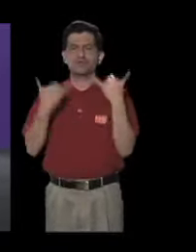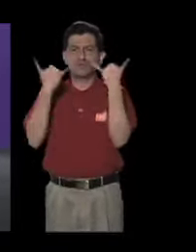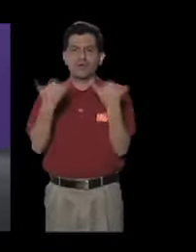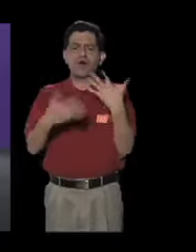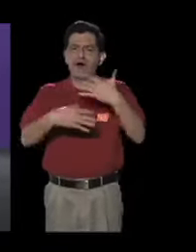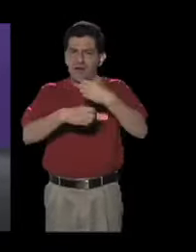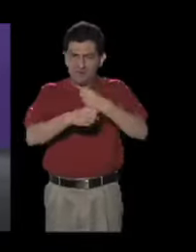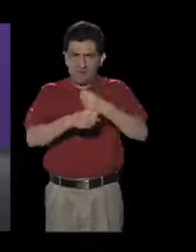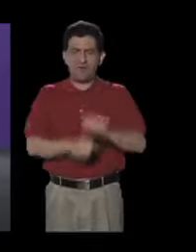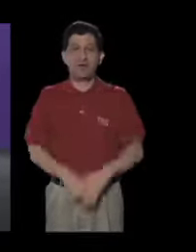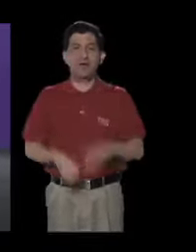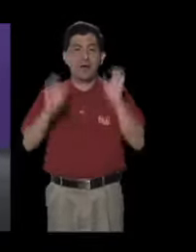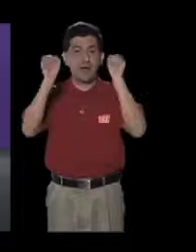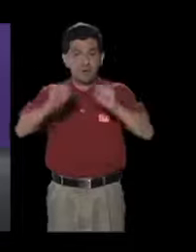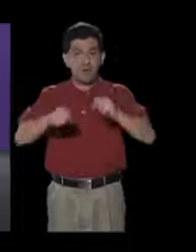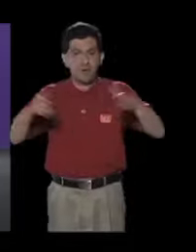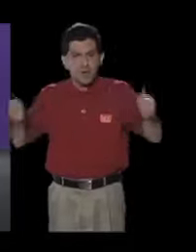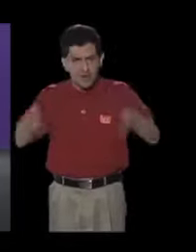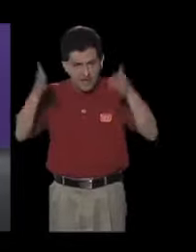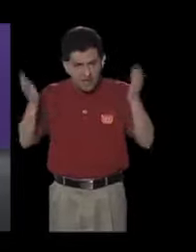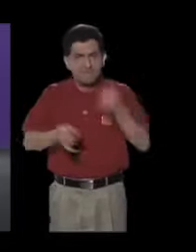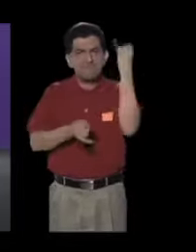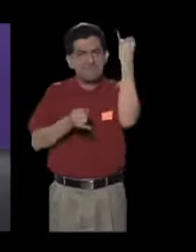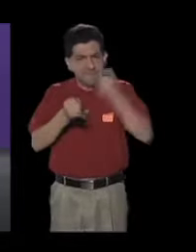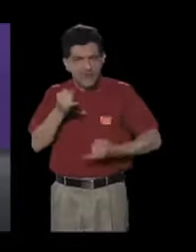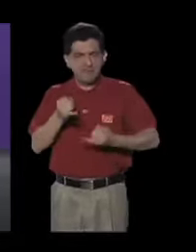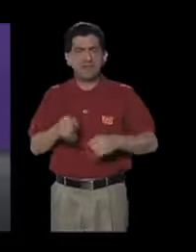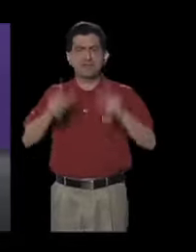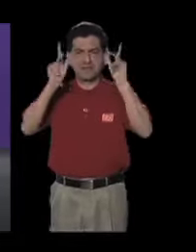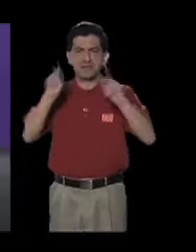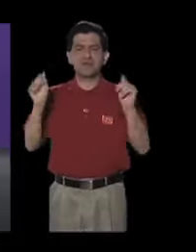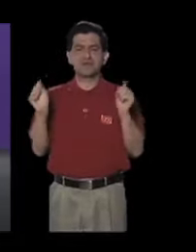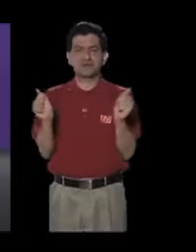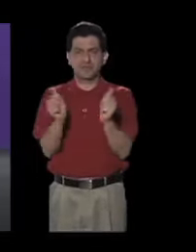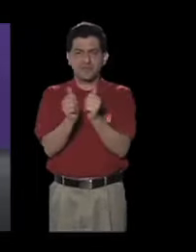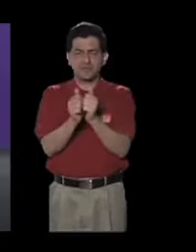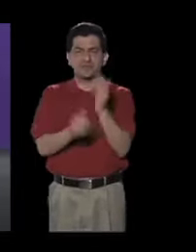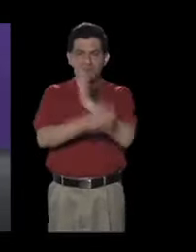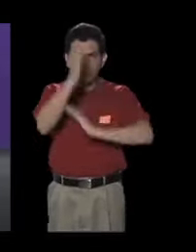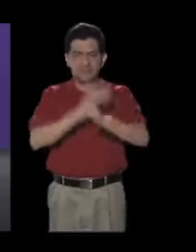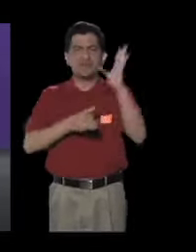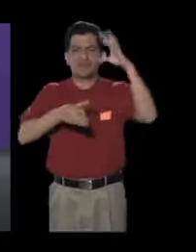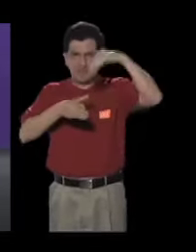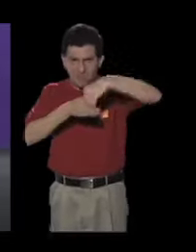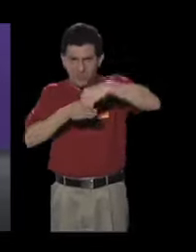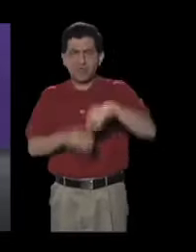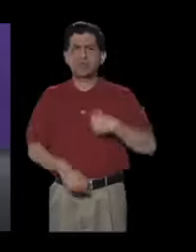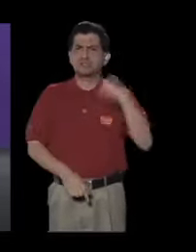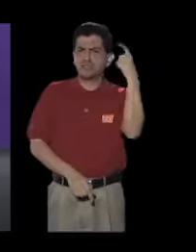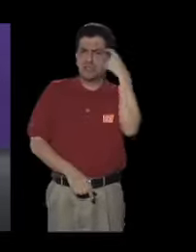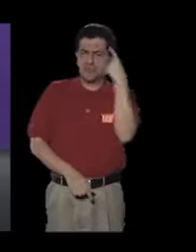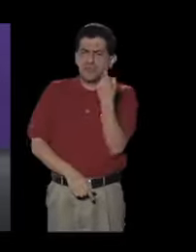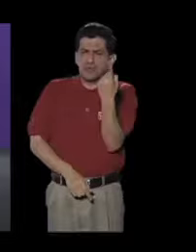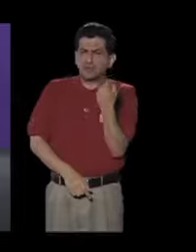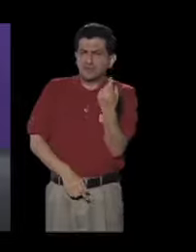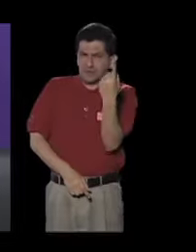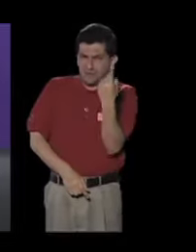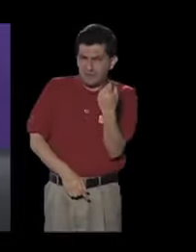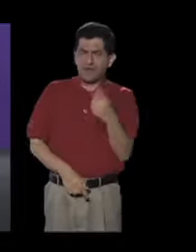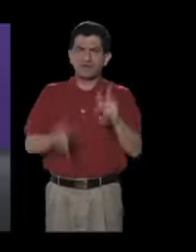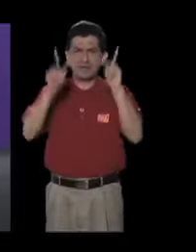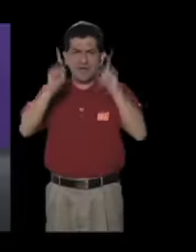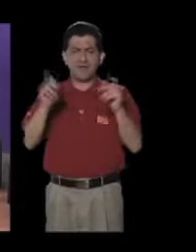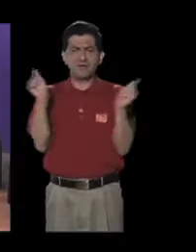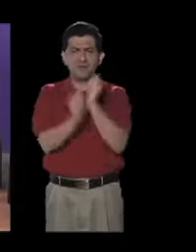allá de lo que hasta ahora se está haciendo para darle un empujón final y lograr que las personas estén totalmente incluidas, y sobre todo pienso que hace